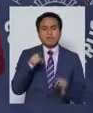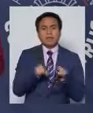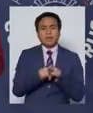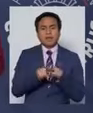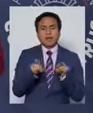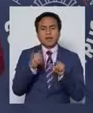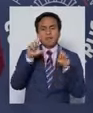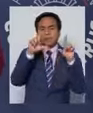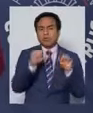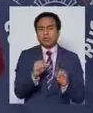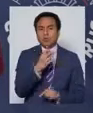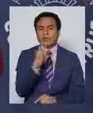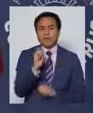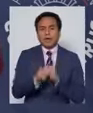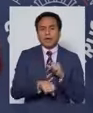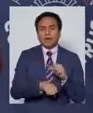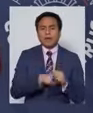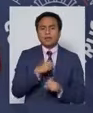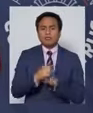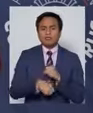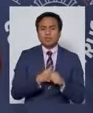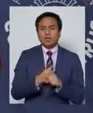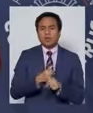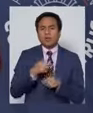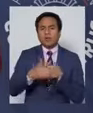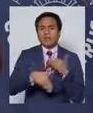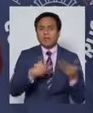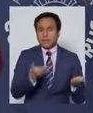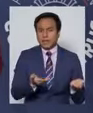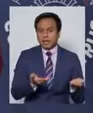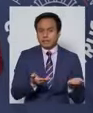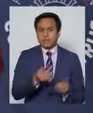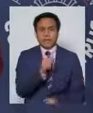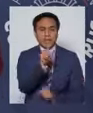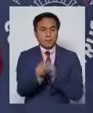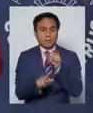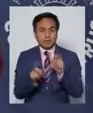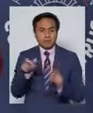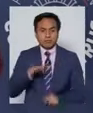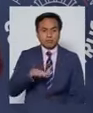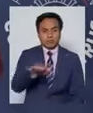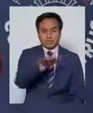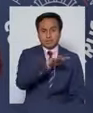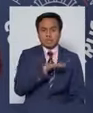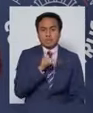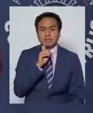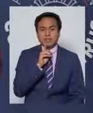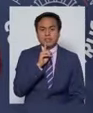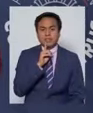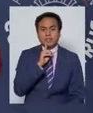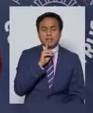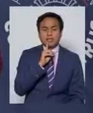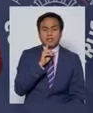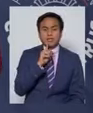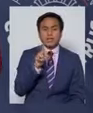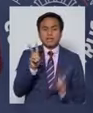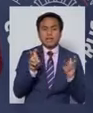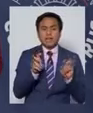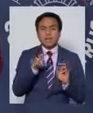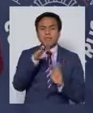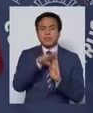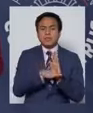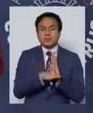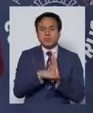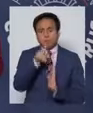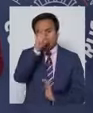de personas de menores de 40 años que están contagiadas. Esas personas tienen una tasa menor